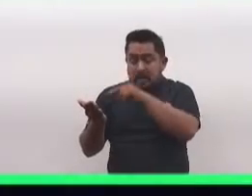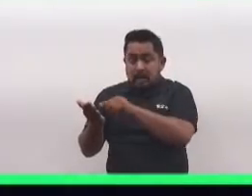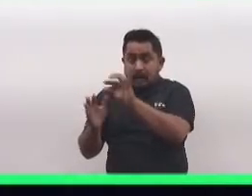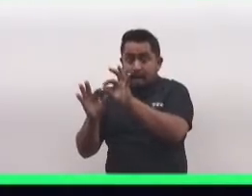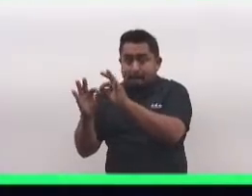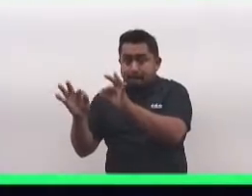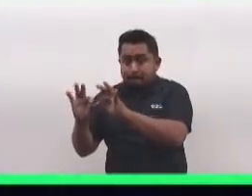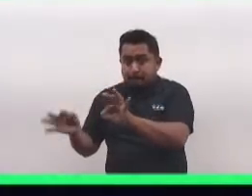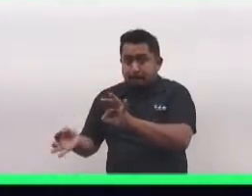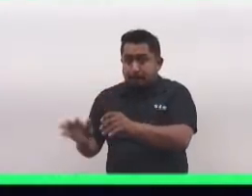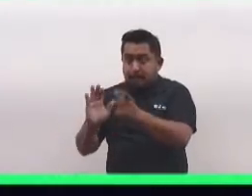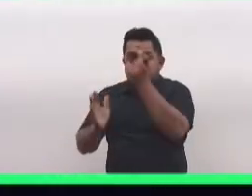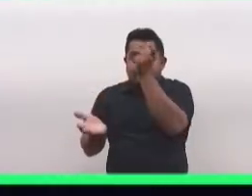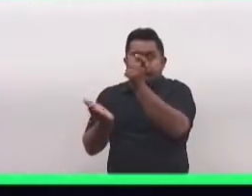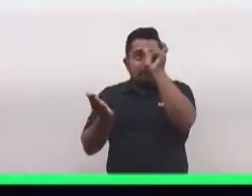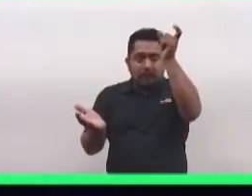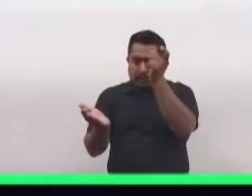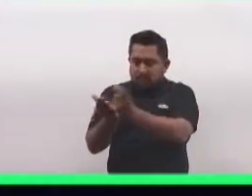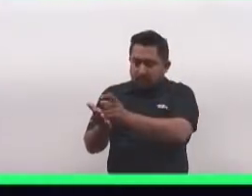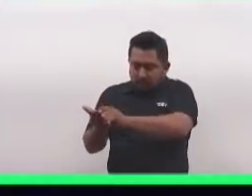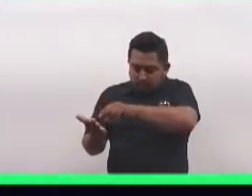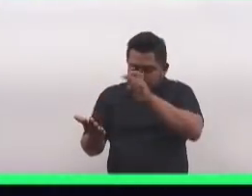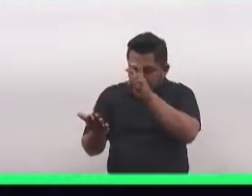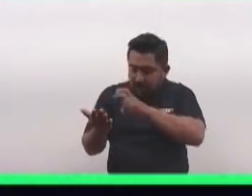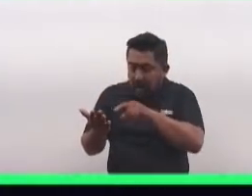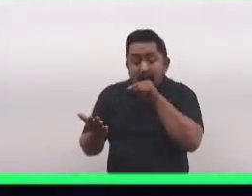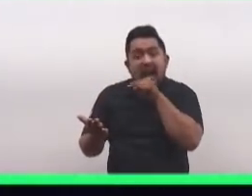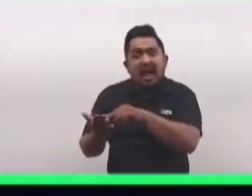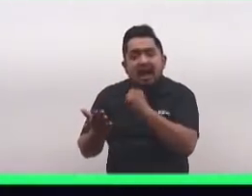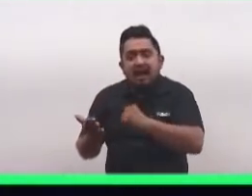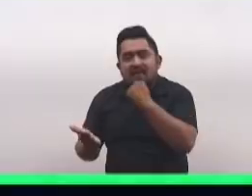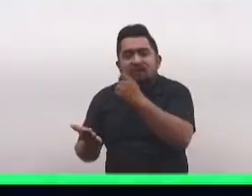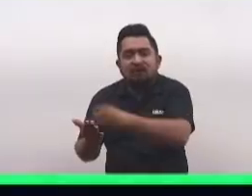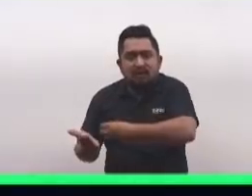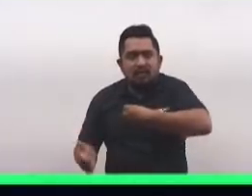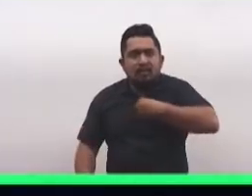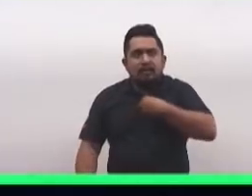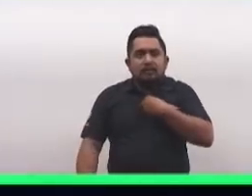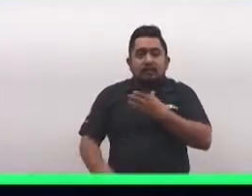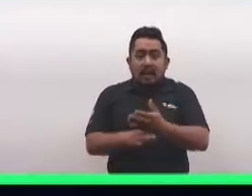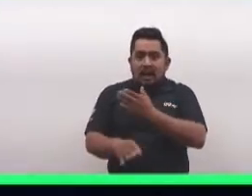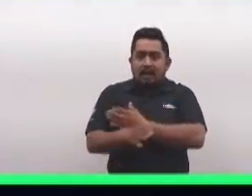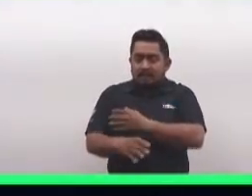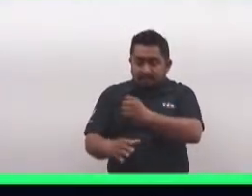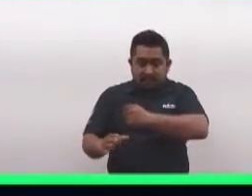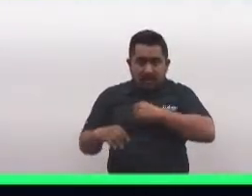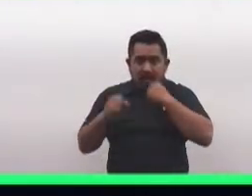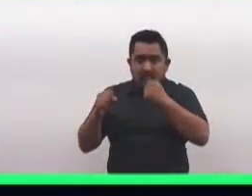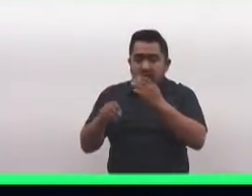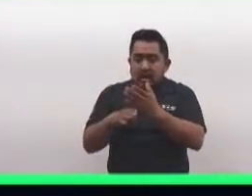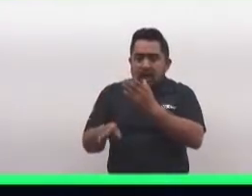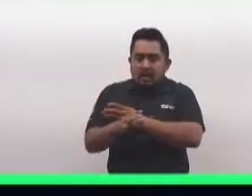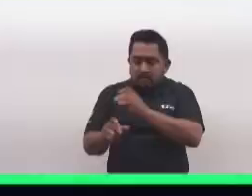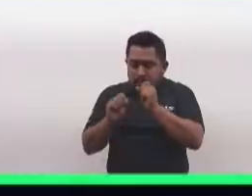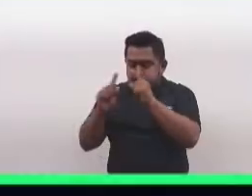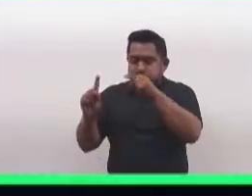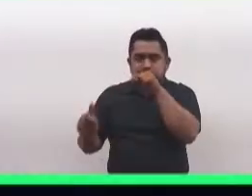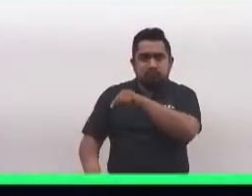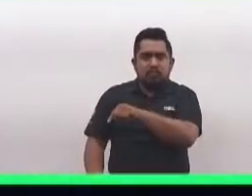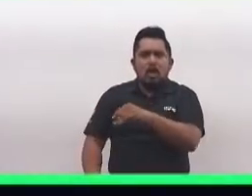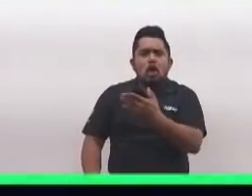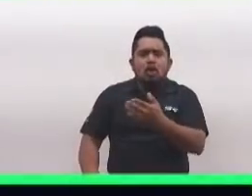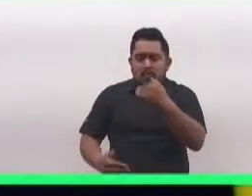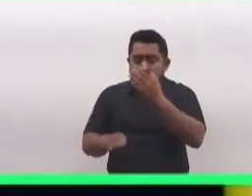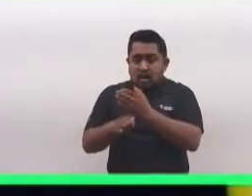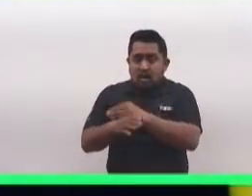poder es la palabra de dios reflejado en la biblia pero para que eso pueda tener poder tiene que haber una activación y la activación viene a través de la